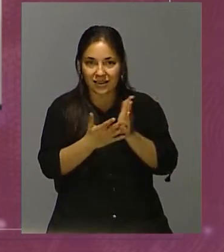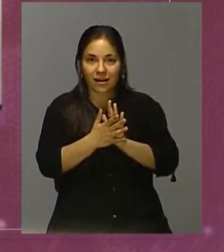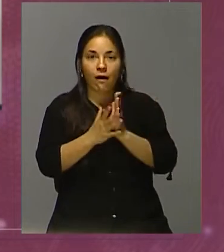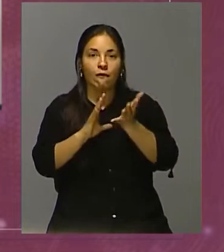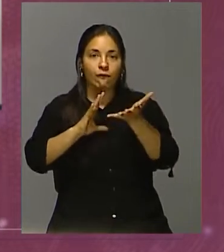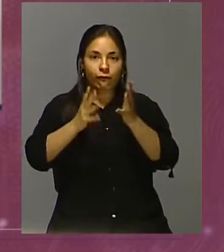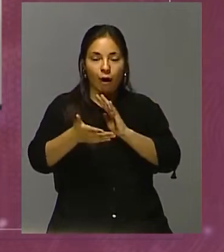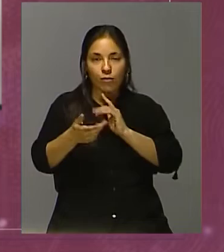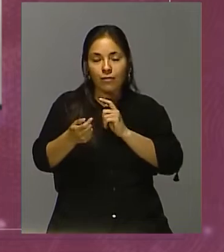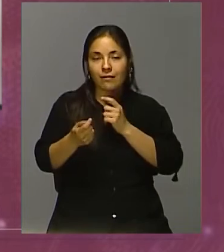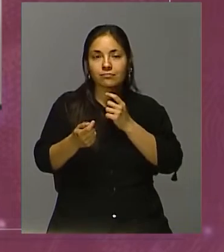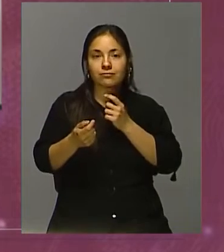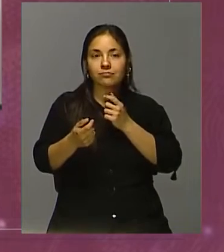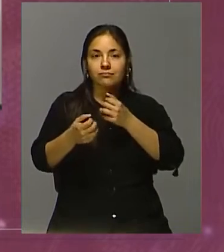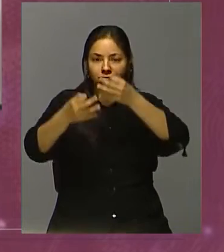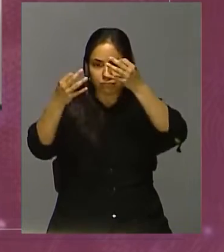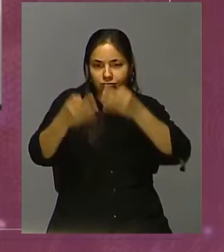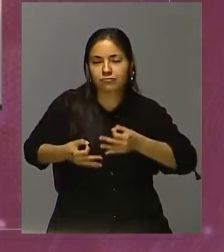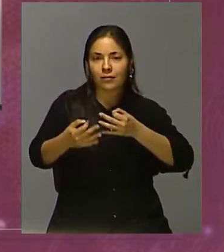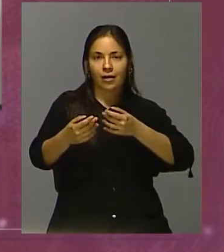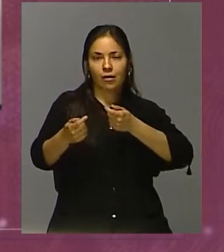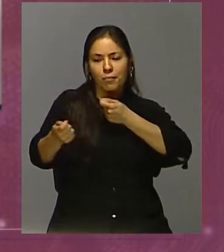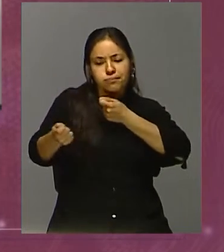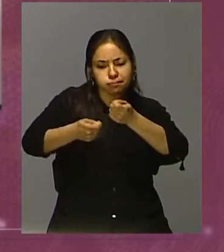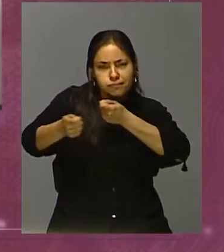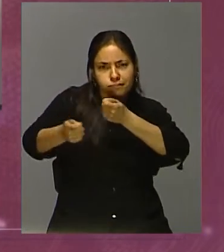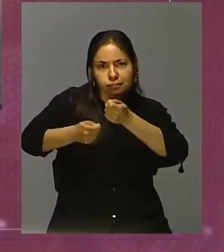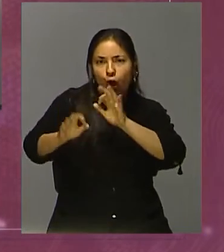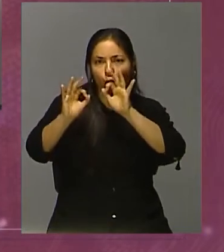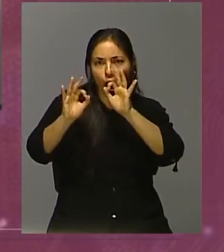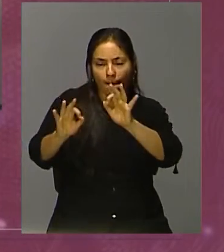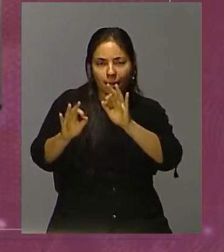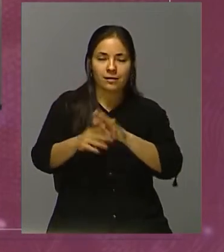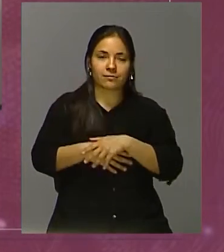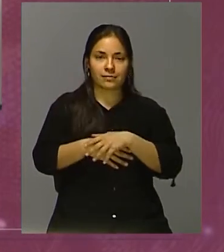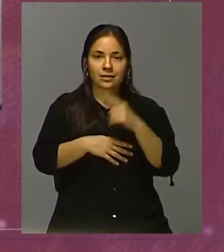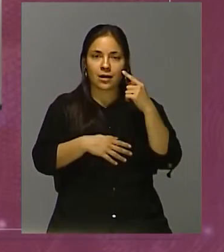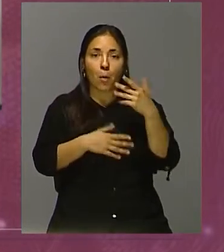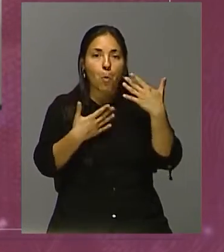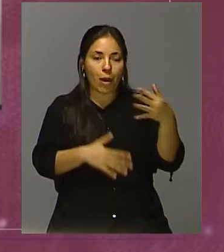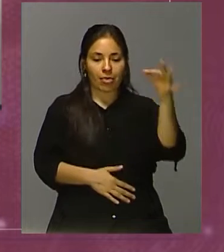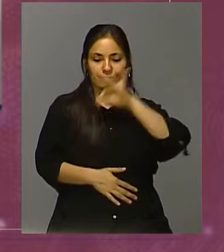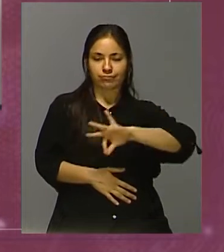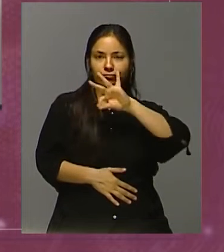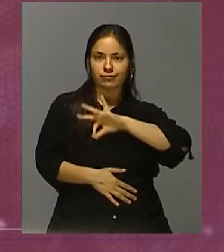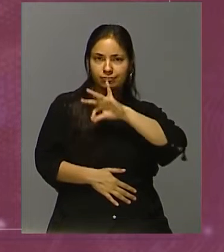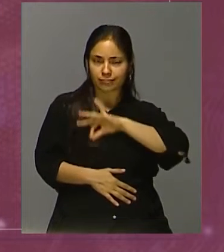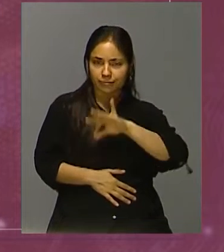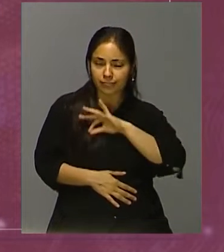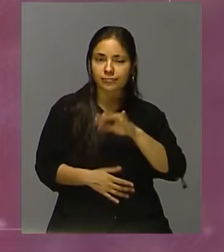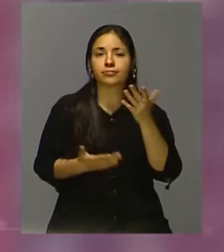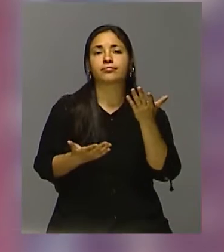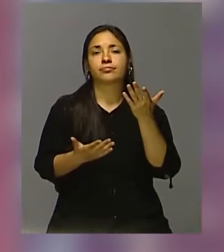y sincronizada, si querés llamar así, coordinada entre lo que es la capacidad de generar un ingreso,